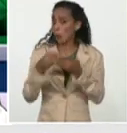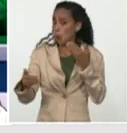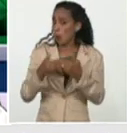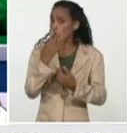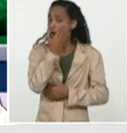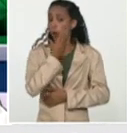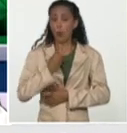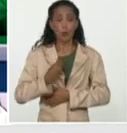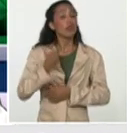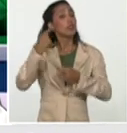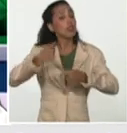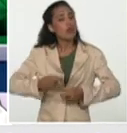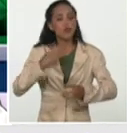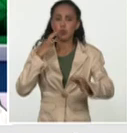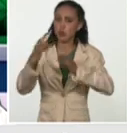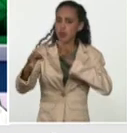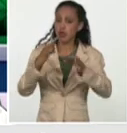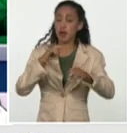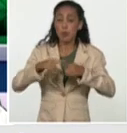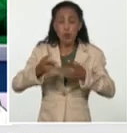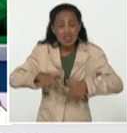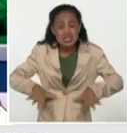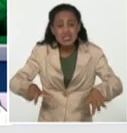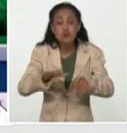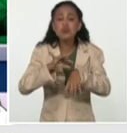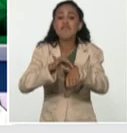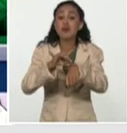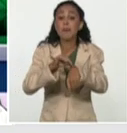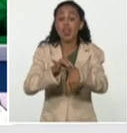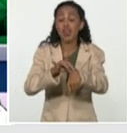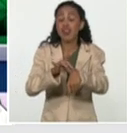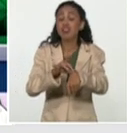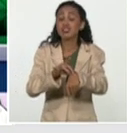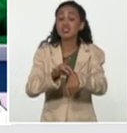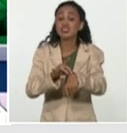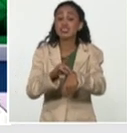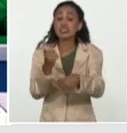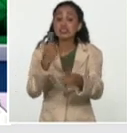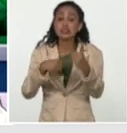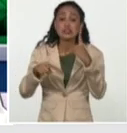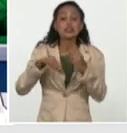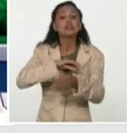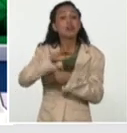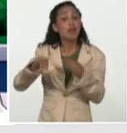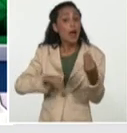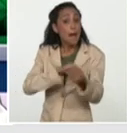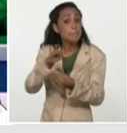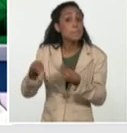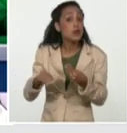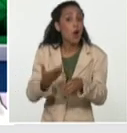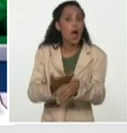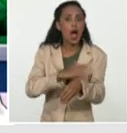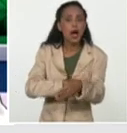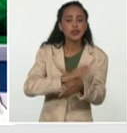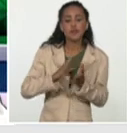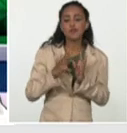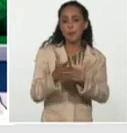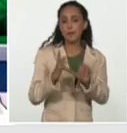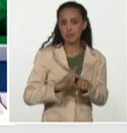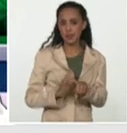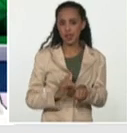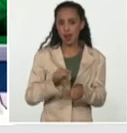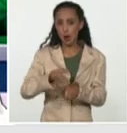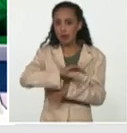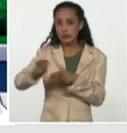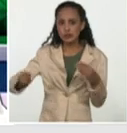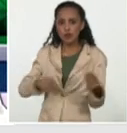de la enfermedad pues está teniendo algunas modificaciones de lo que habitualmente se